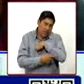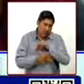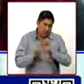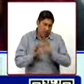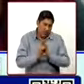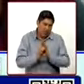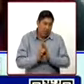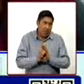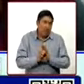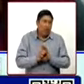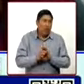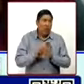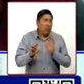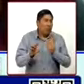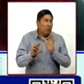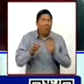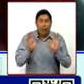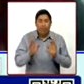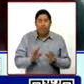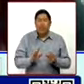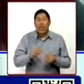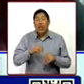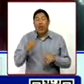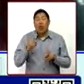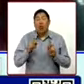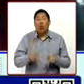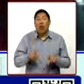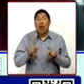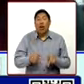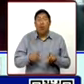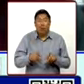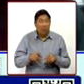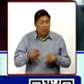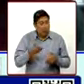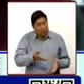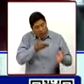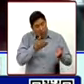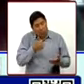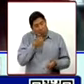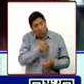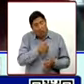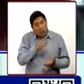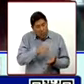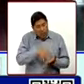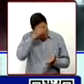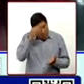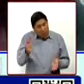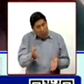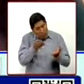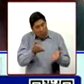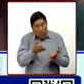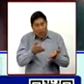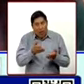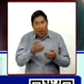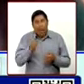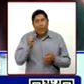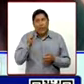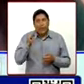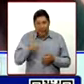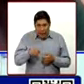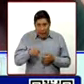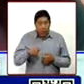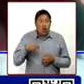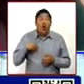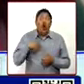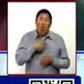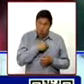persona y qué le dices a aquellas personas que señalan pero es que ellos también tienen que aprender a cuidarse Sí pero para eso